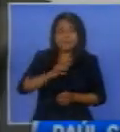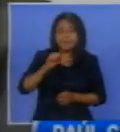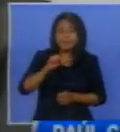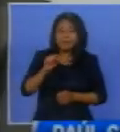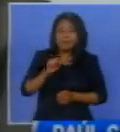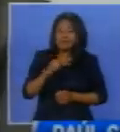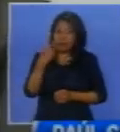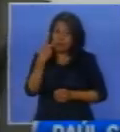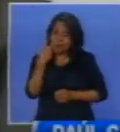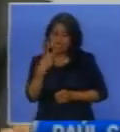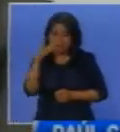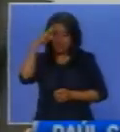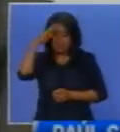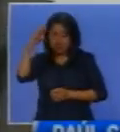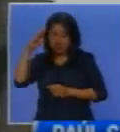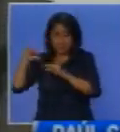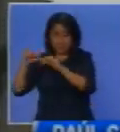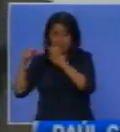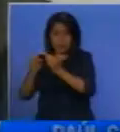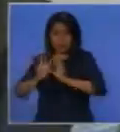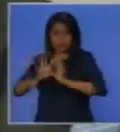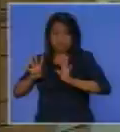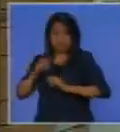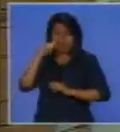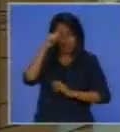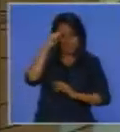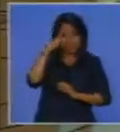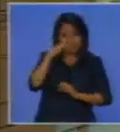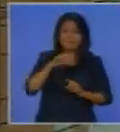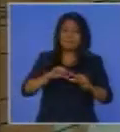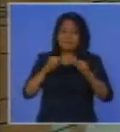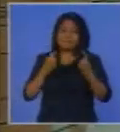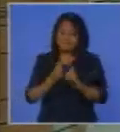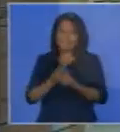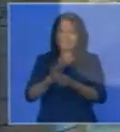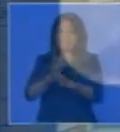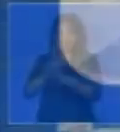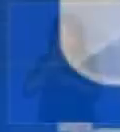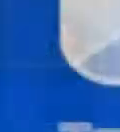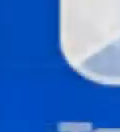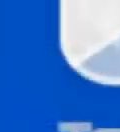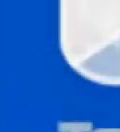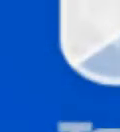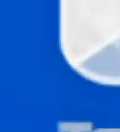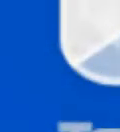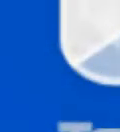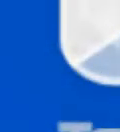miembros de Fuerzas Armadas por cada una de las juntas receptoras del voto. Jorge Rodríguez, 24 horas.